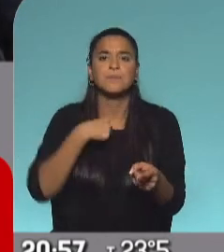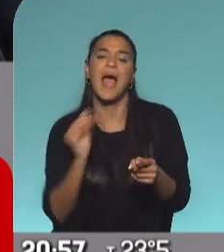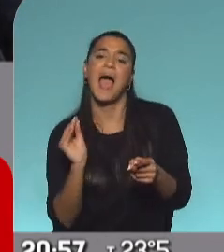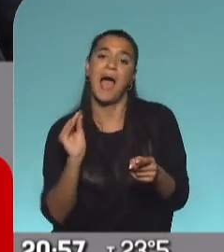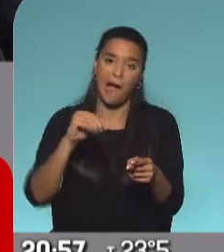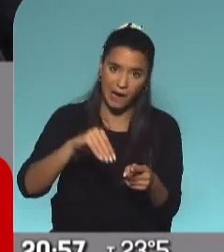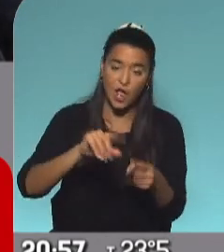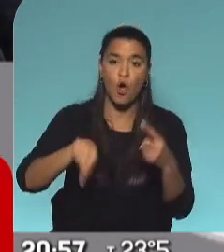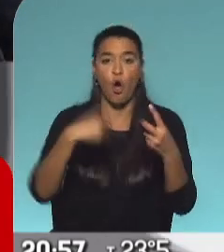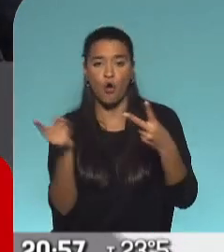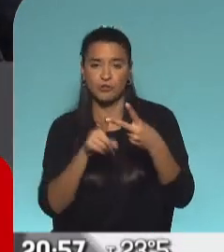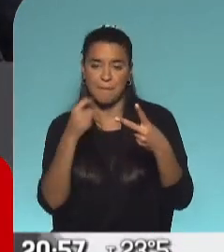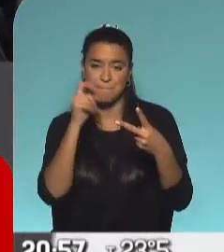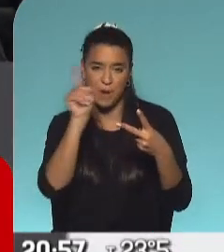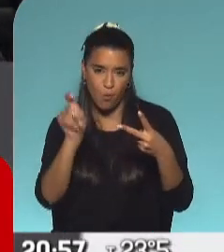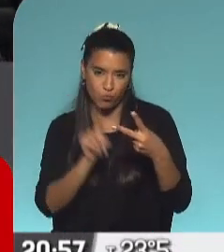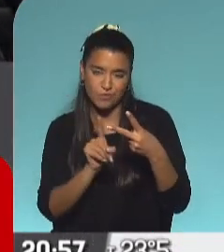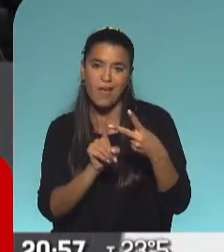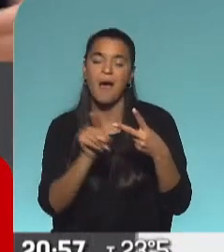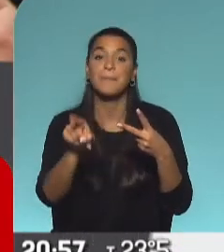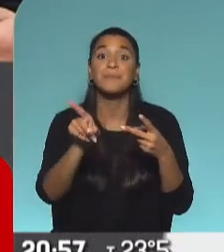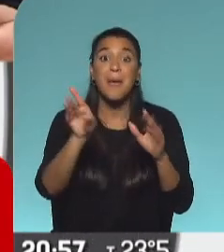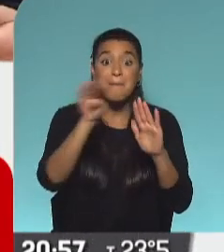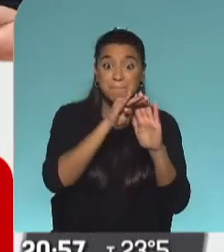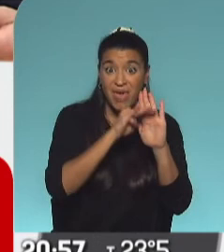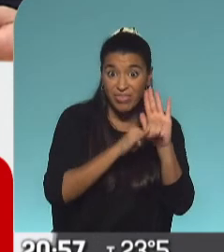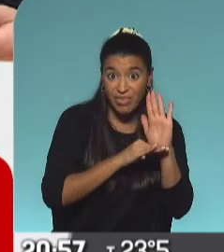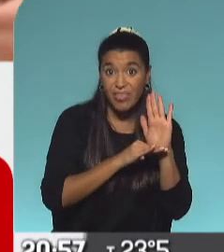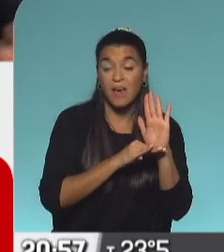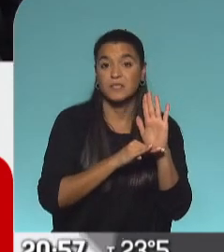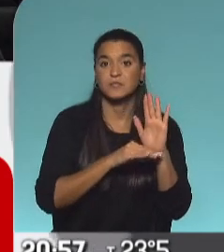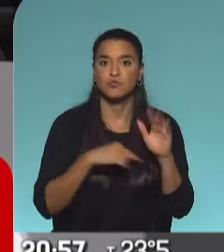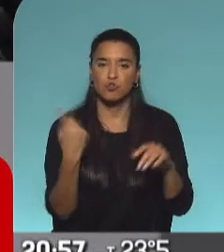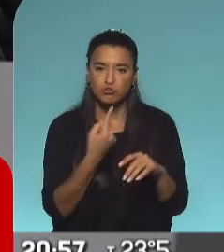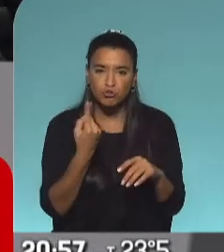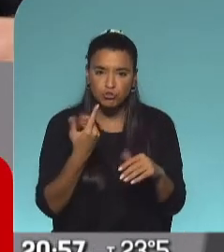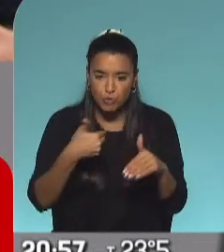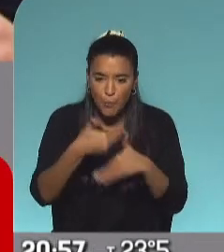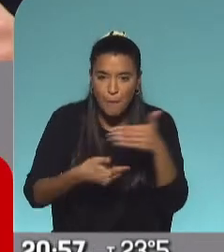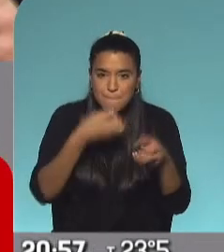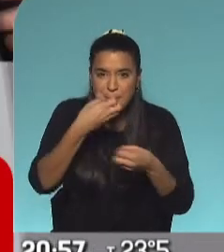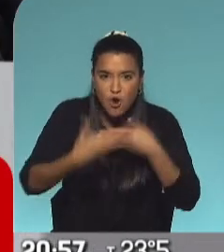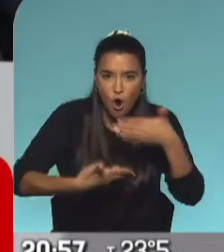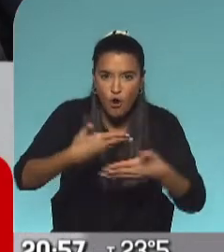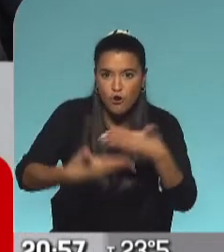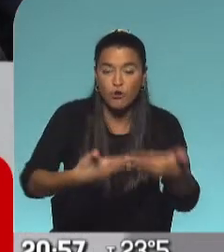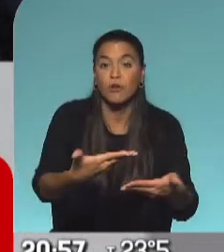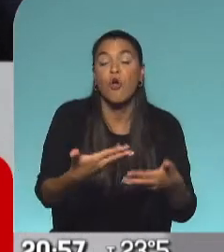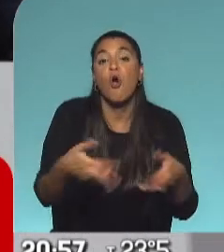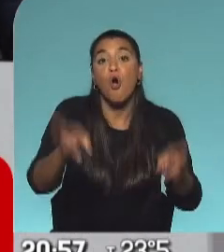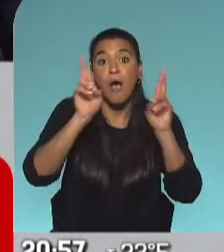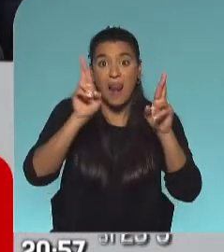a la otra parte de la pregunta que me has hecho, que con las medidas que estamos perfeccionando y que esperamos que